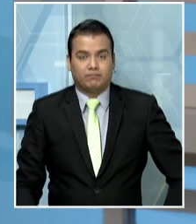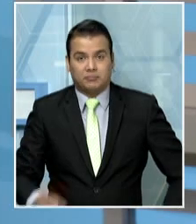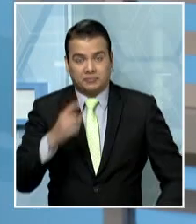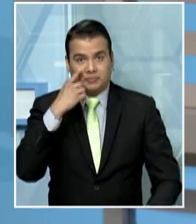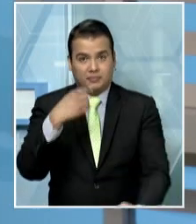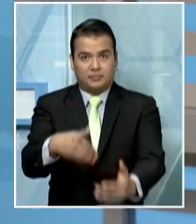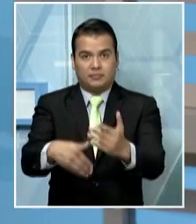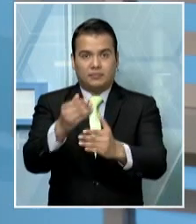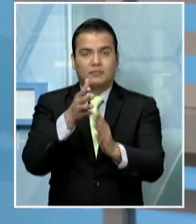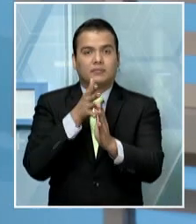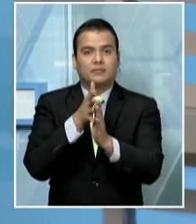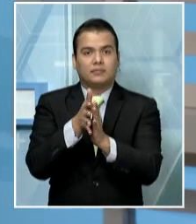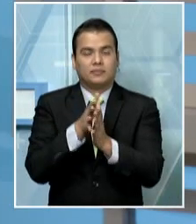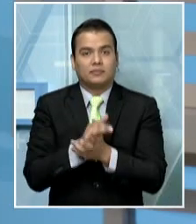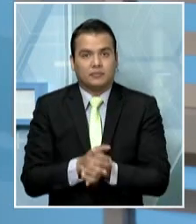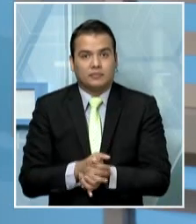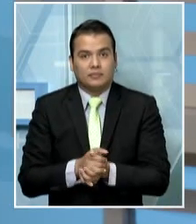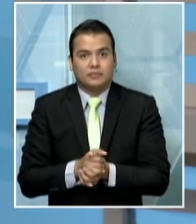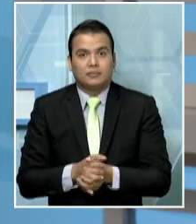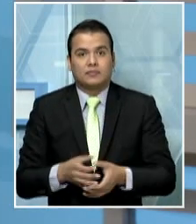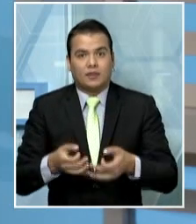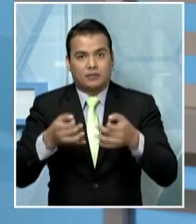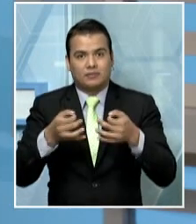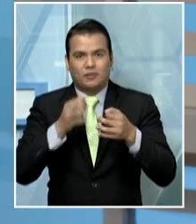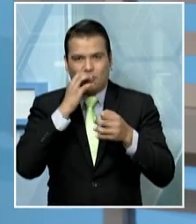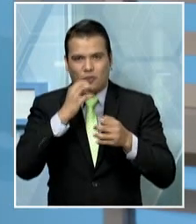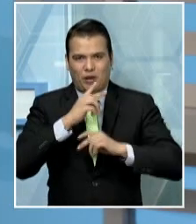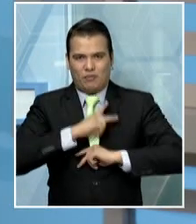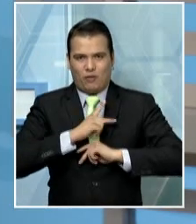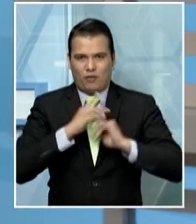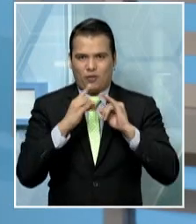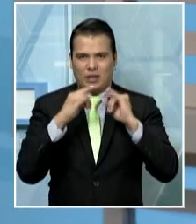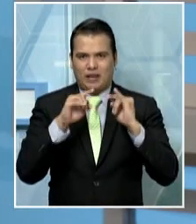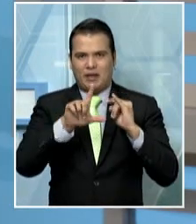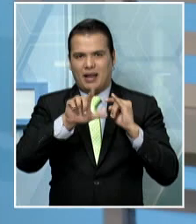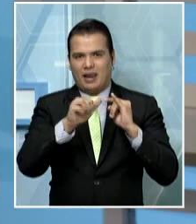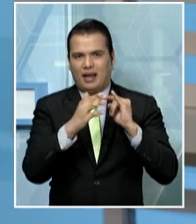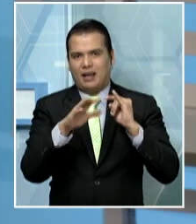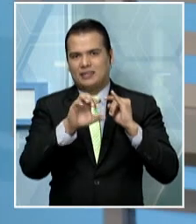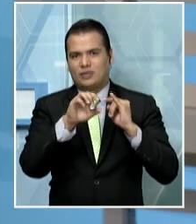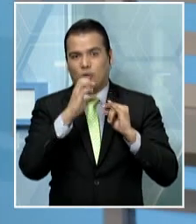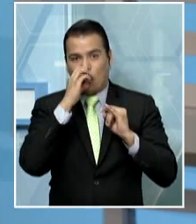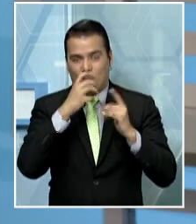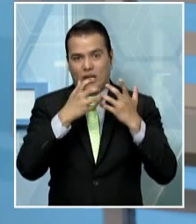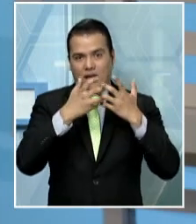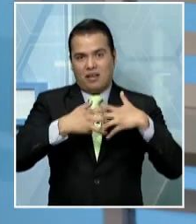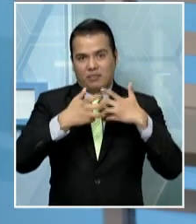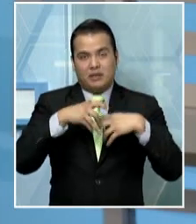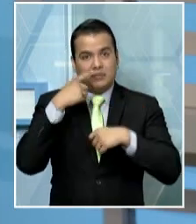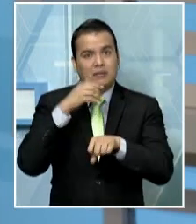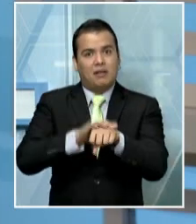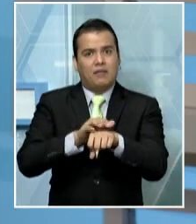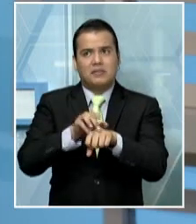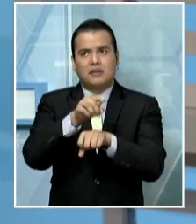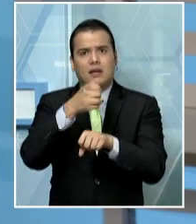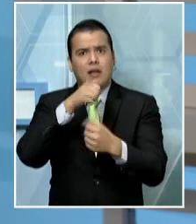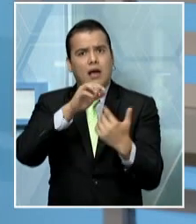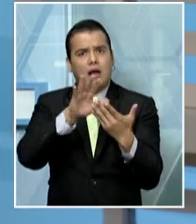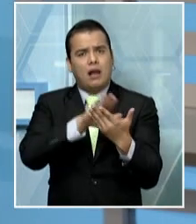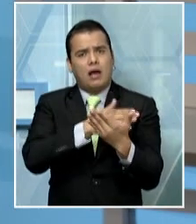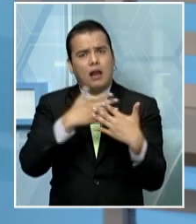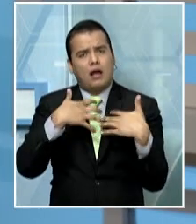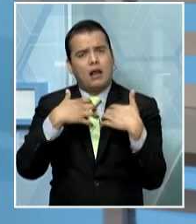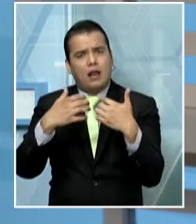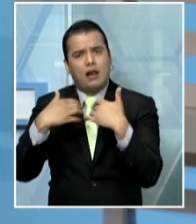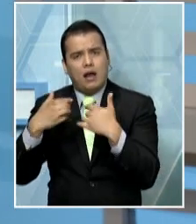Iniciamos con las noticias. Mucha atención que el empresario de la Carpa La 50 se defendió tras la polémica por varios conciertos presenciales